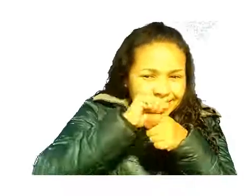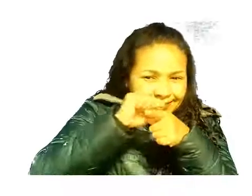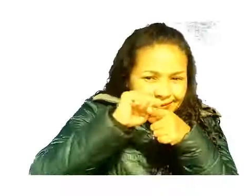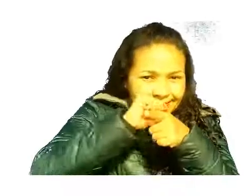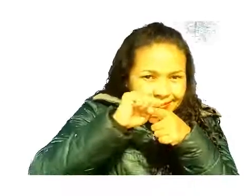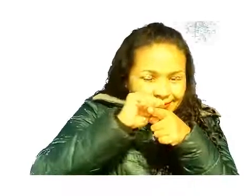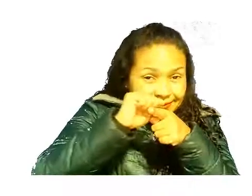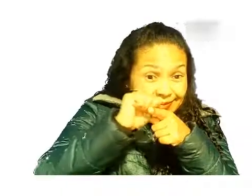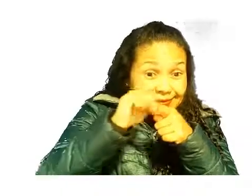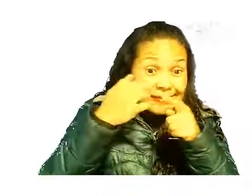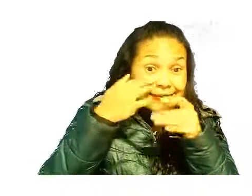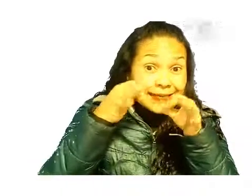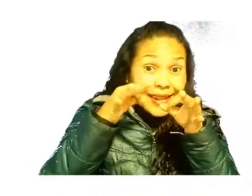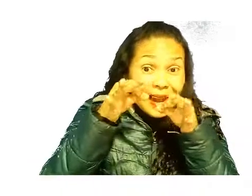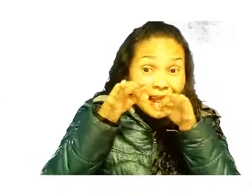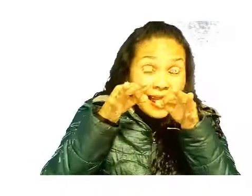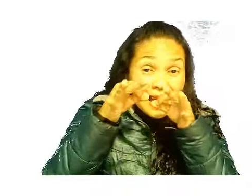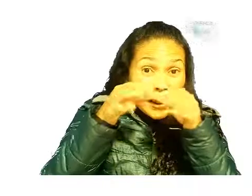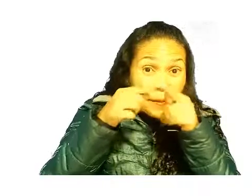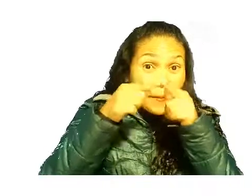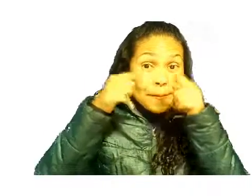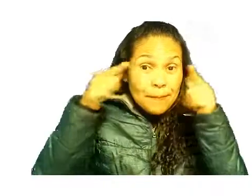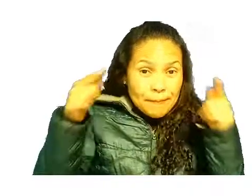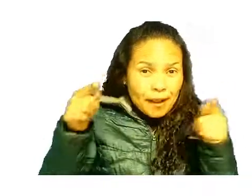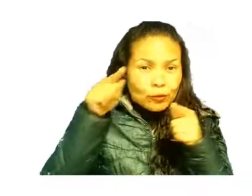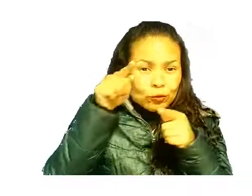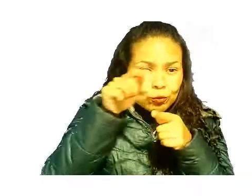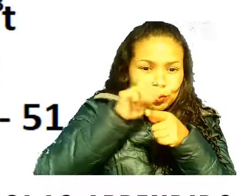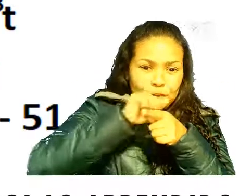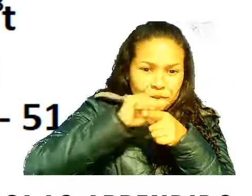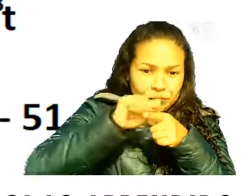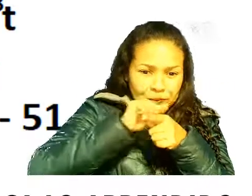Ahora sí, vamos a poner en práctica lo aprendido.